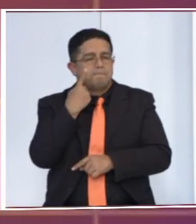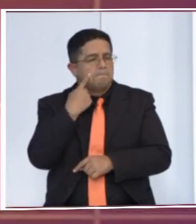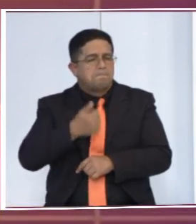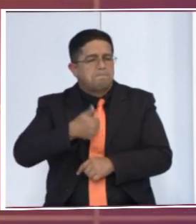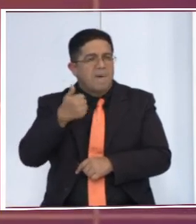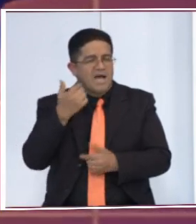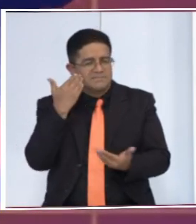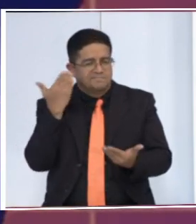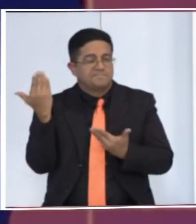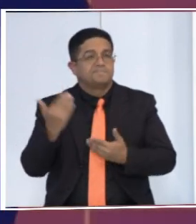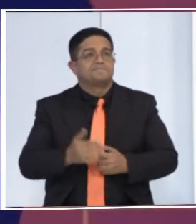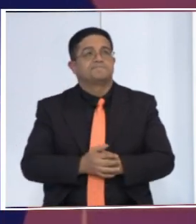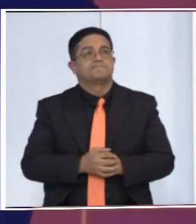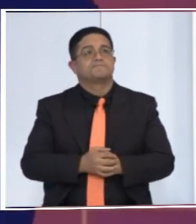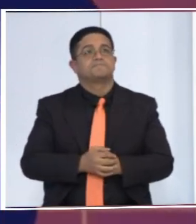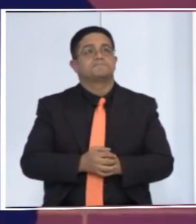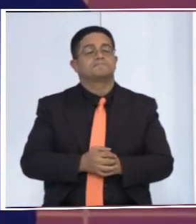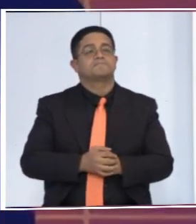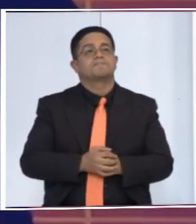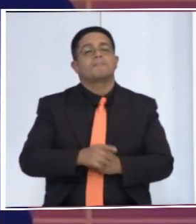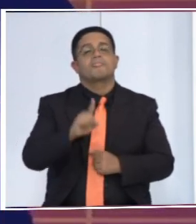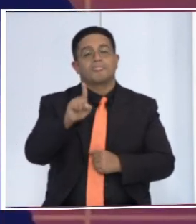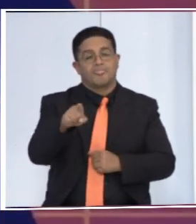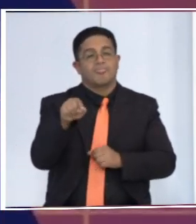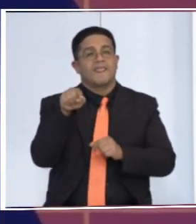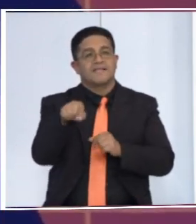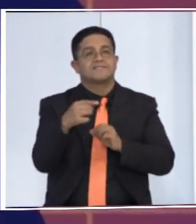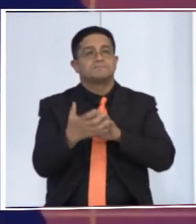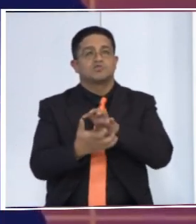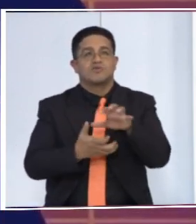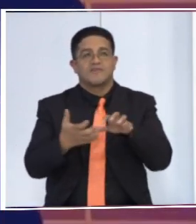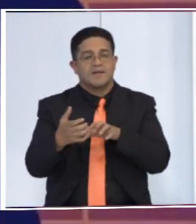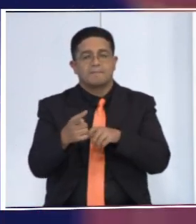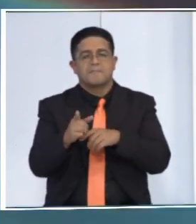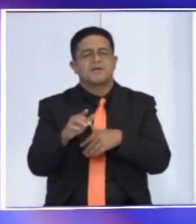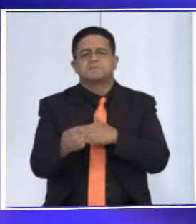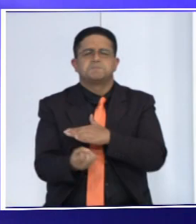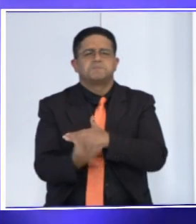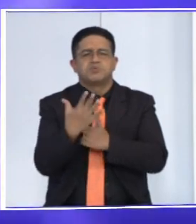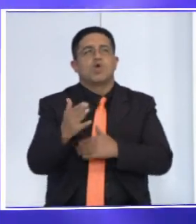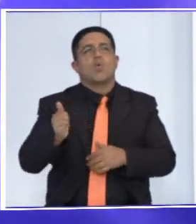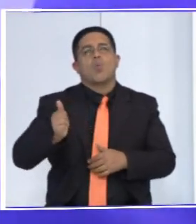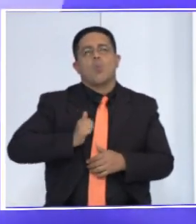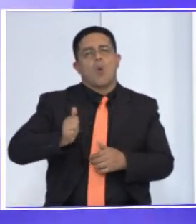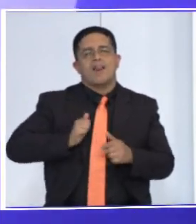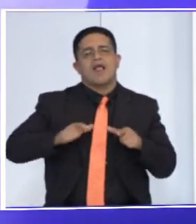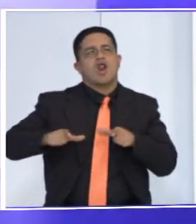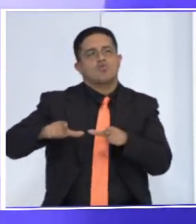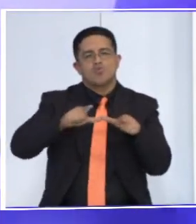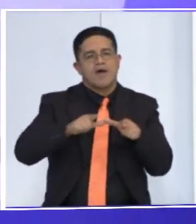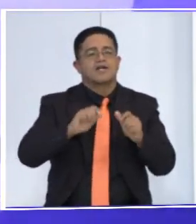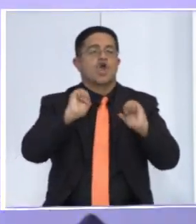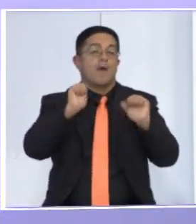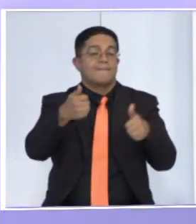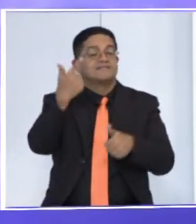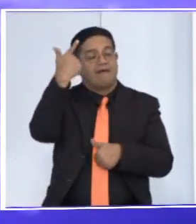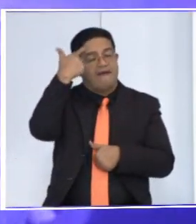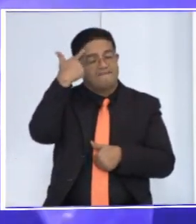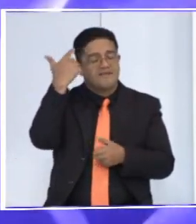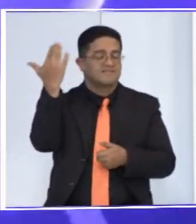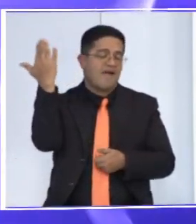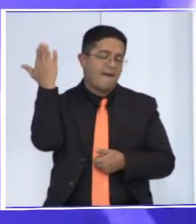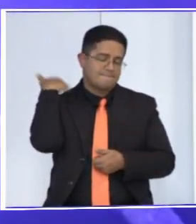médicas el mismo puede ocurrir en cualquier parte del cuerpo atacando zonas como la cabeza espalda